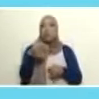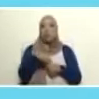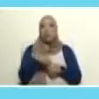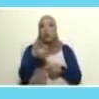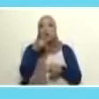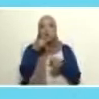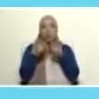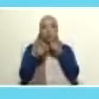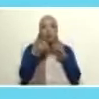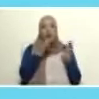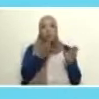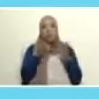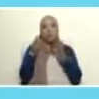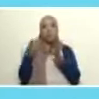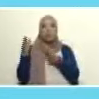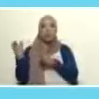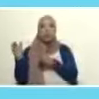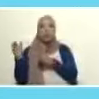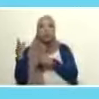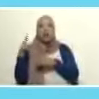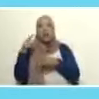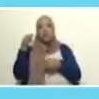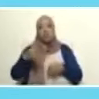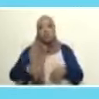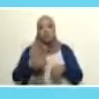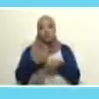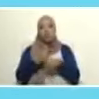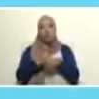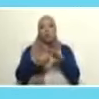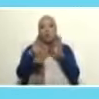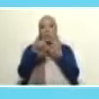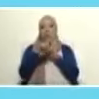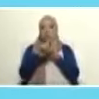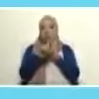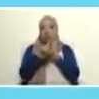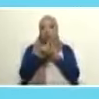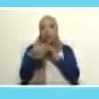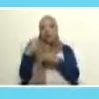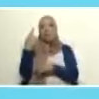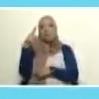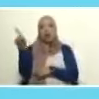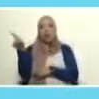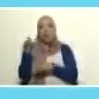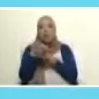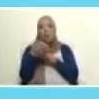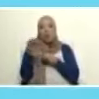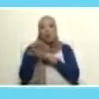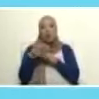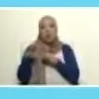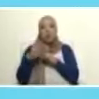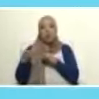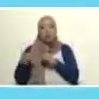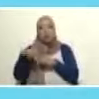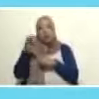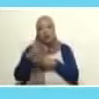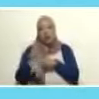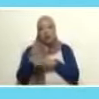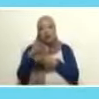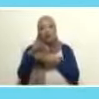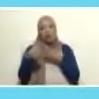aula, ¿verdad? Liceo por liceo, parroquia por parroquia, municipio por municipio, estado por